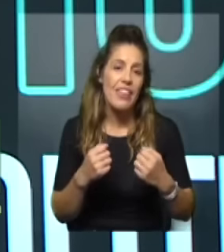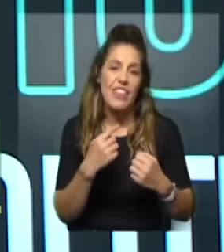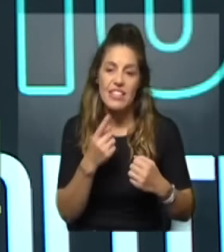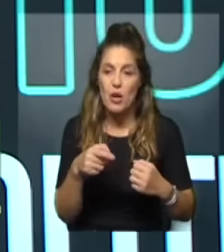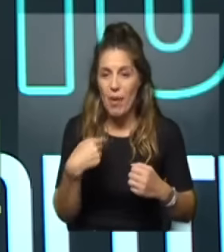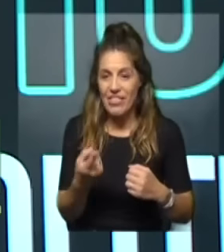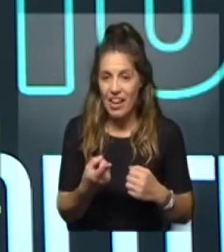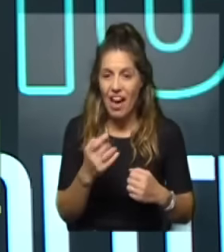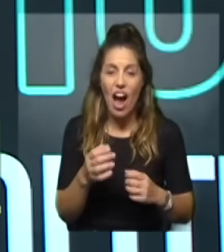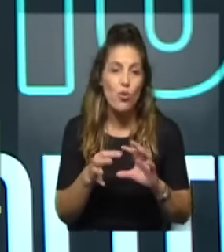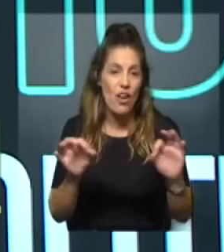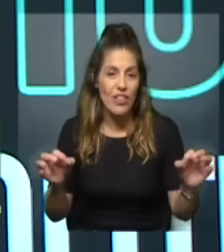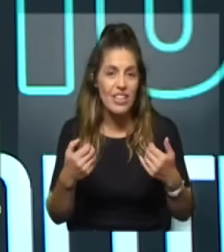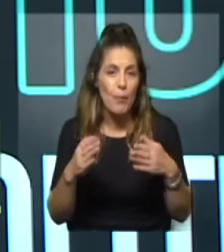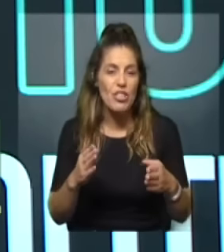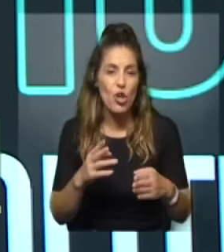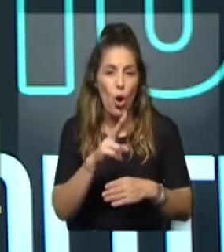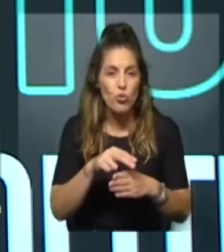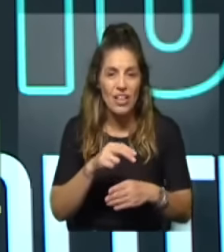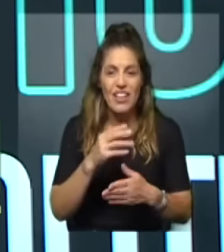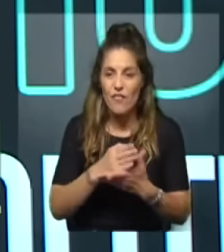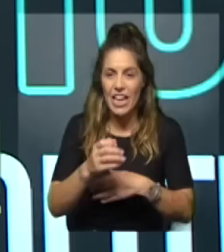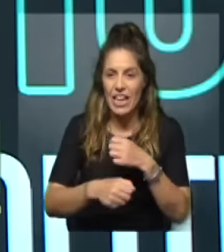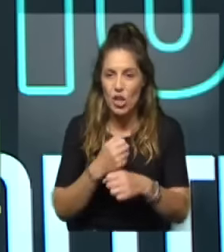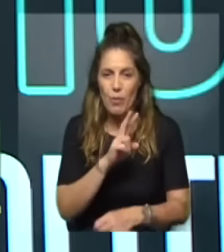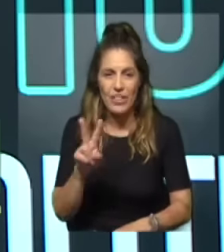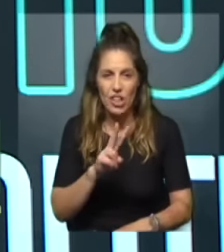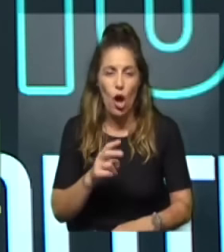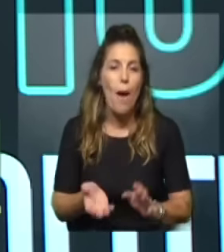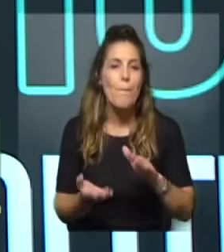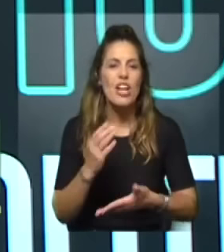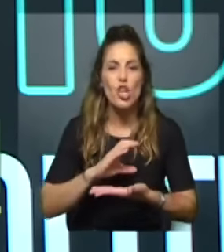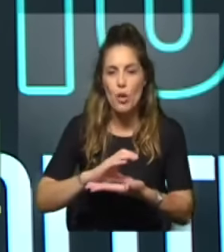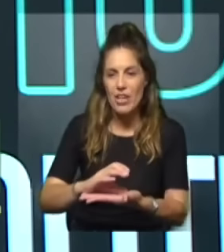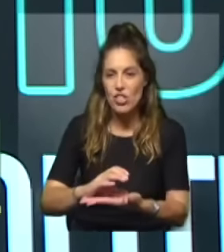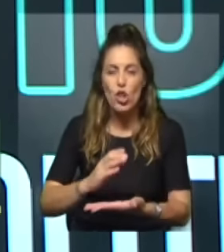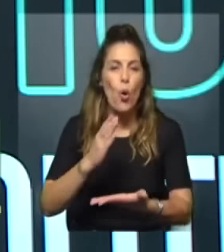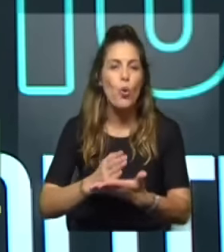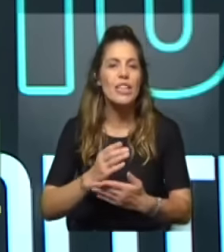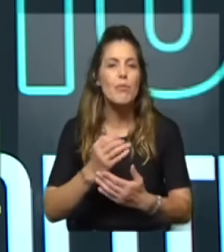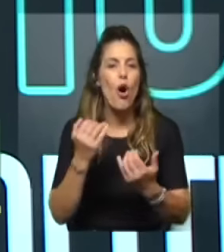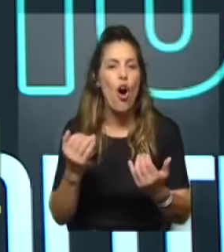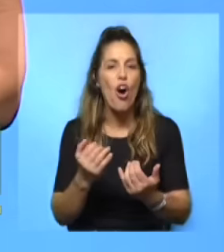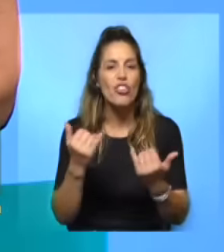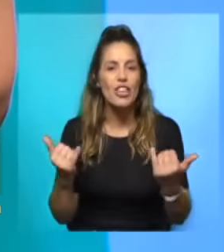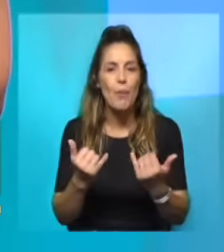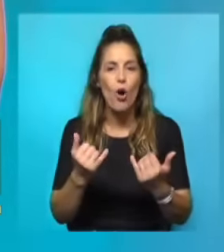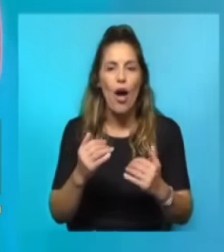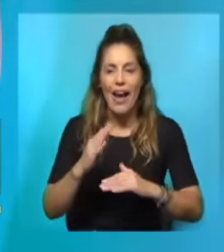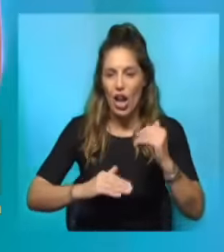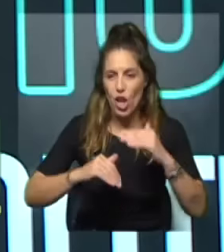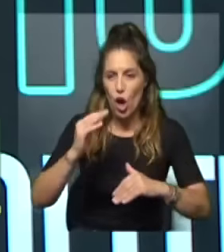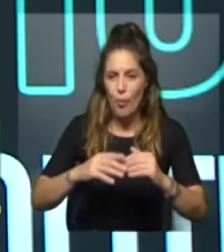frase que empezó a usarse A fines del 2022 que es la mayor inversión de los últimos tiempos en no en obra pública en